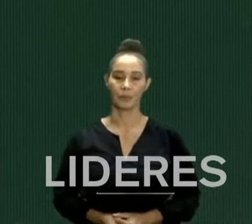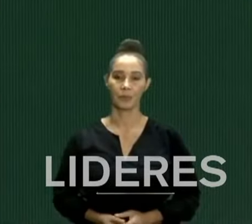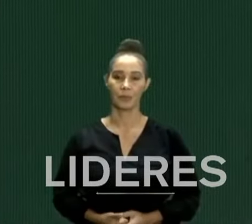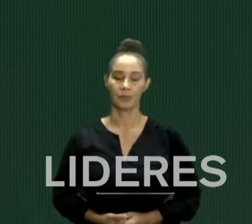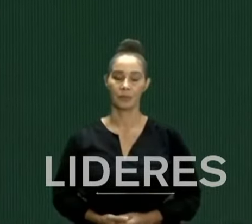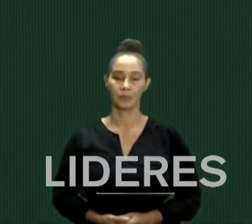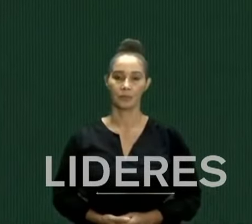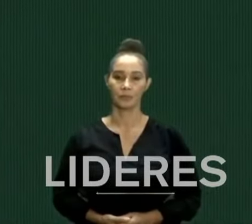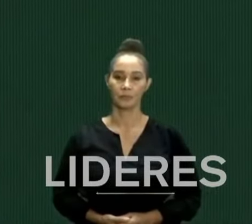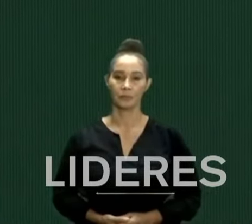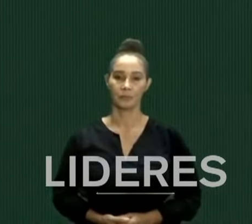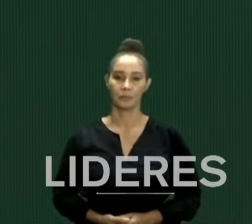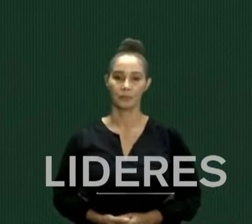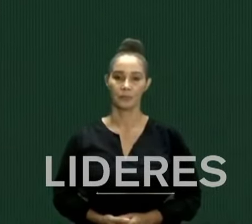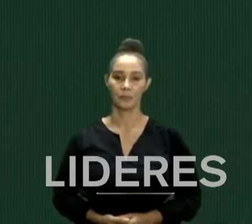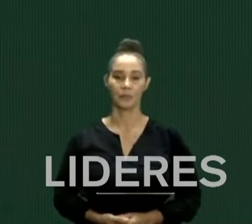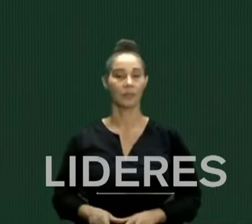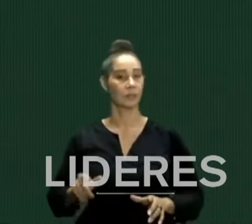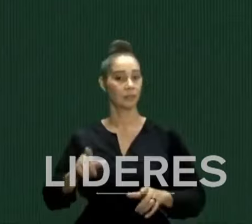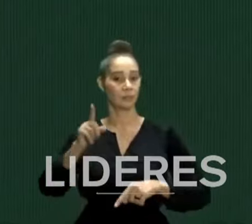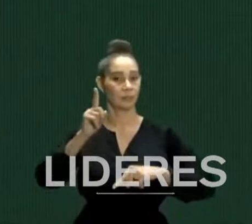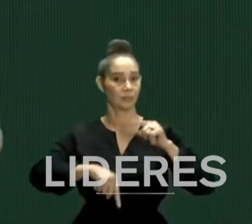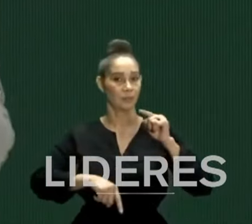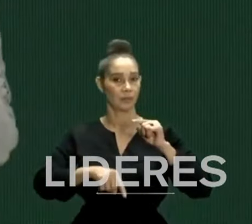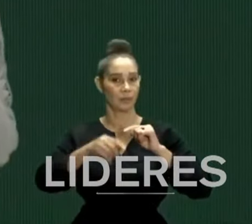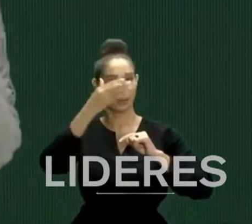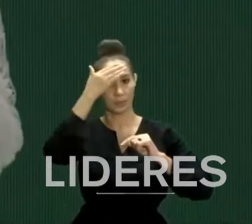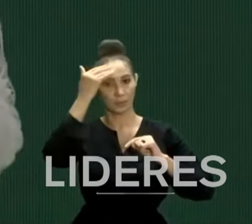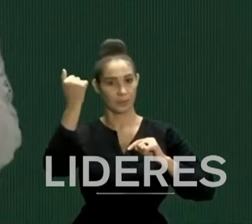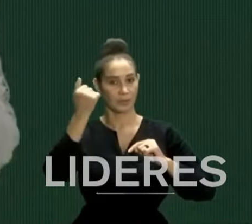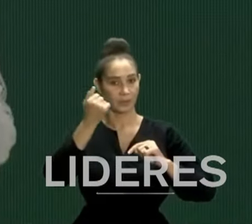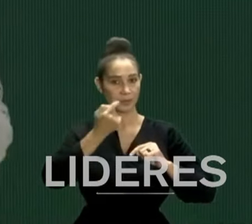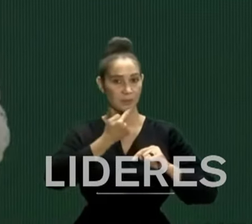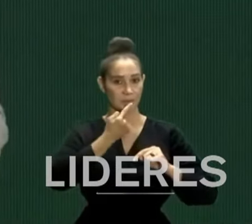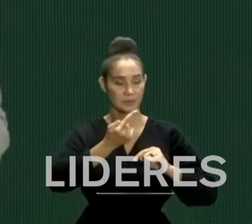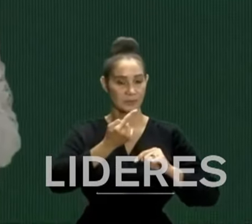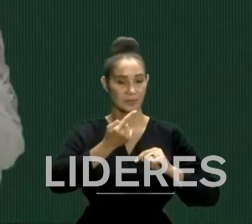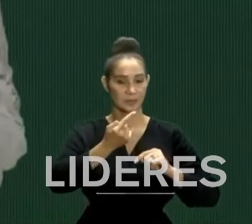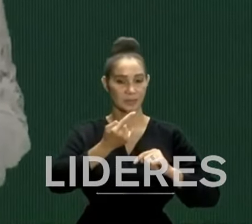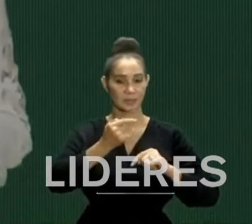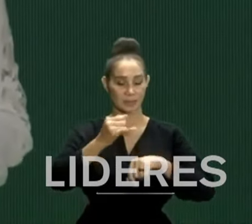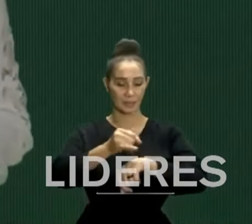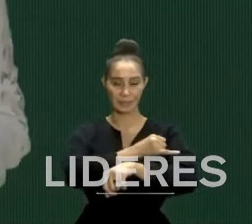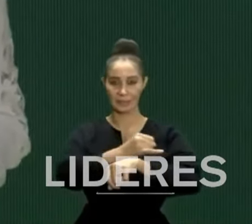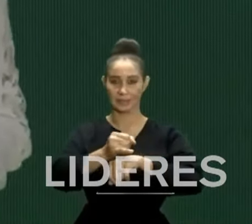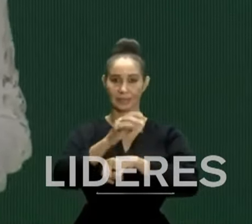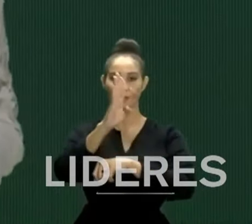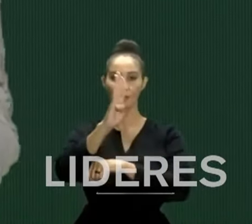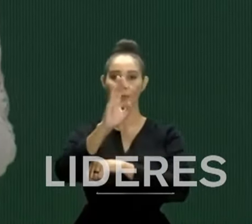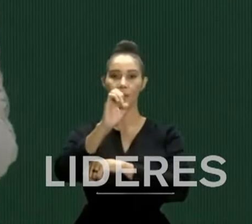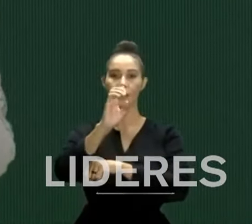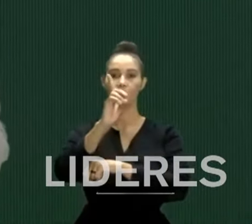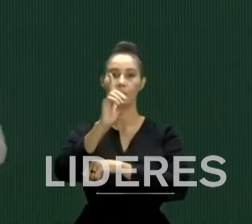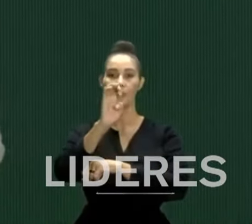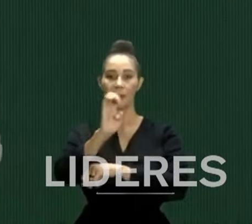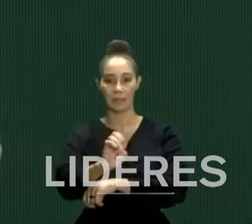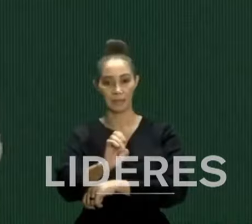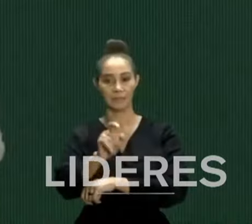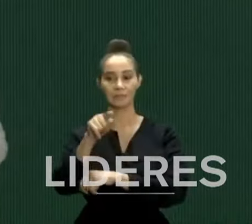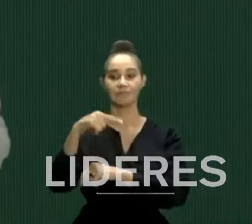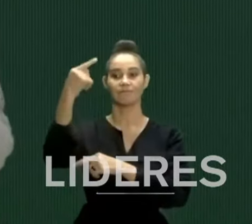Y no puedo dejar de mencionar al arquitecto Valdés, que está aquí, a Marcos Barinas, que